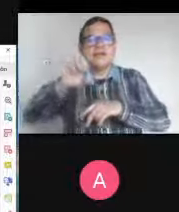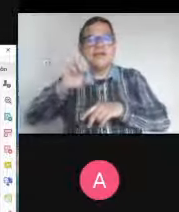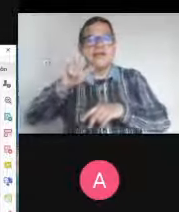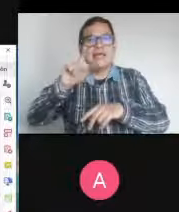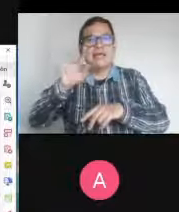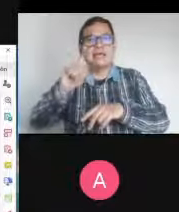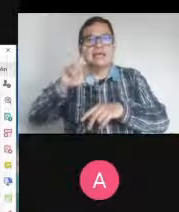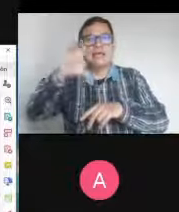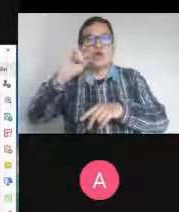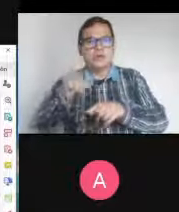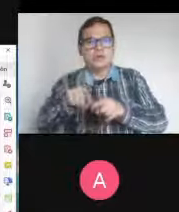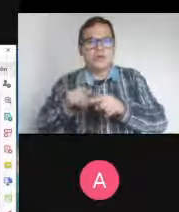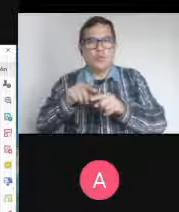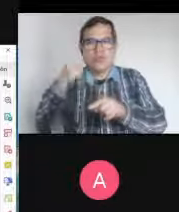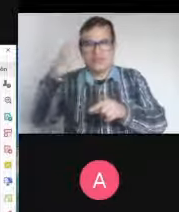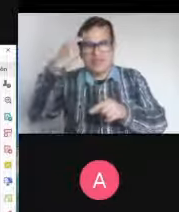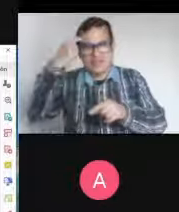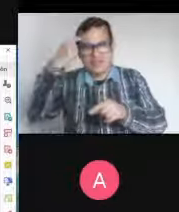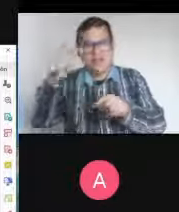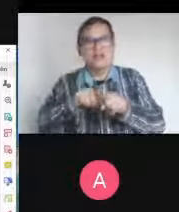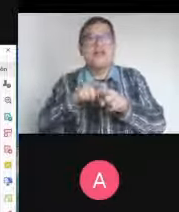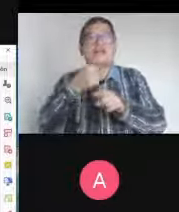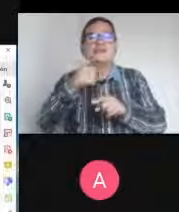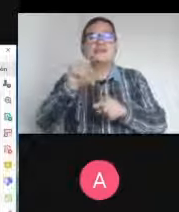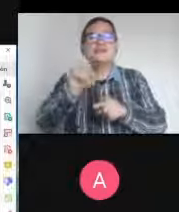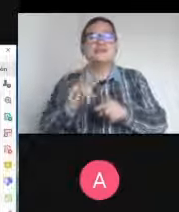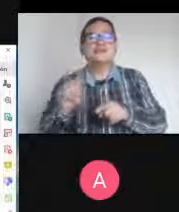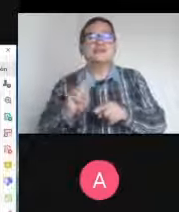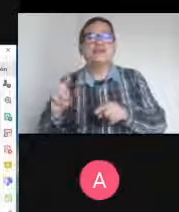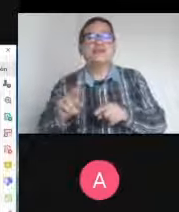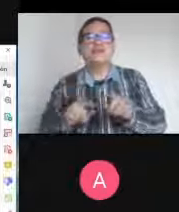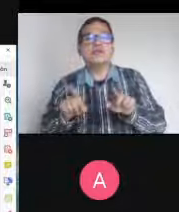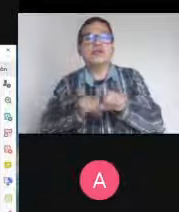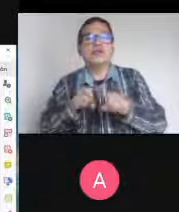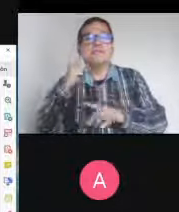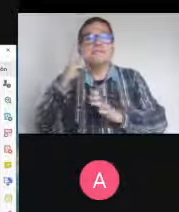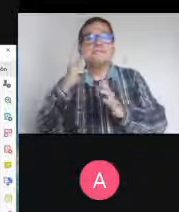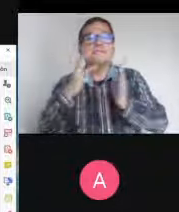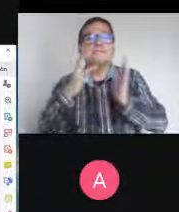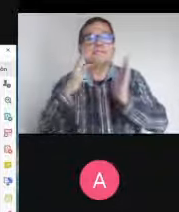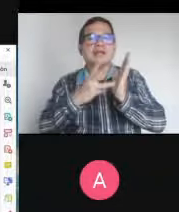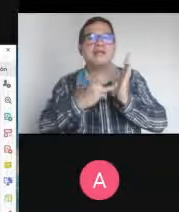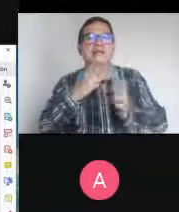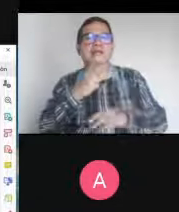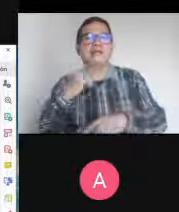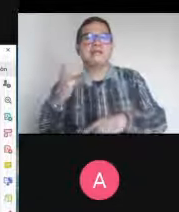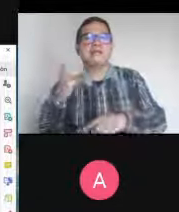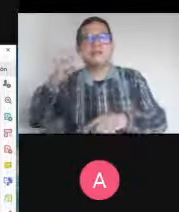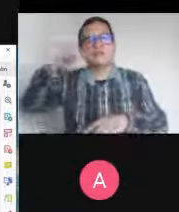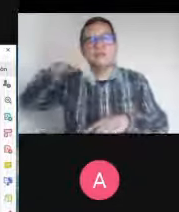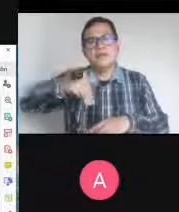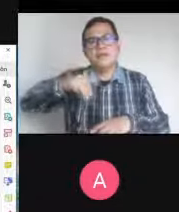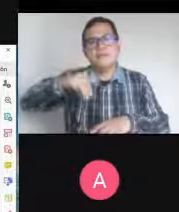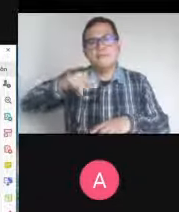es de 16 voltios a 3300 microfaradios y él trae, como les había dicho inicialmente,